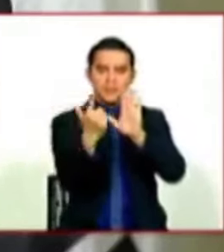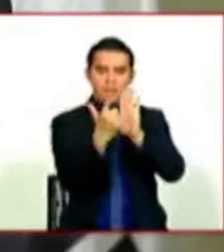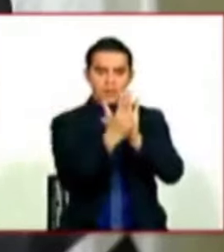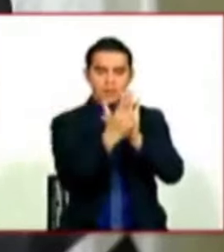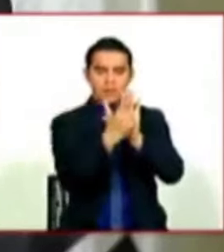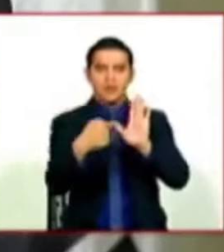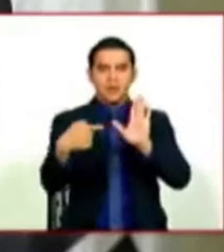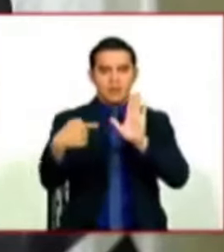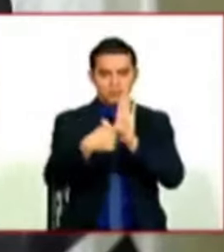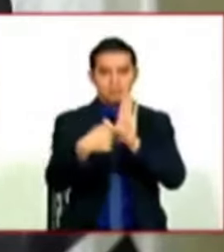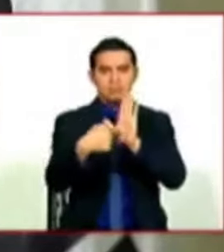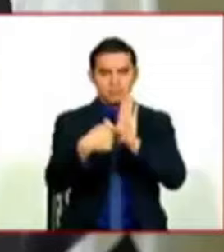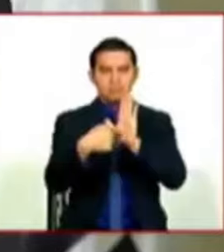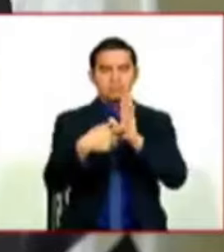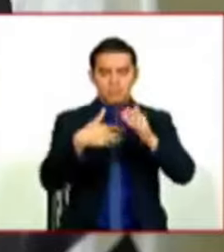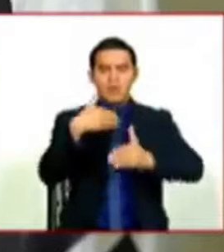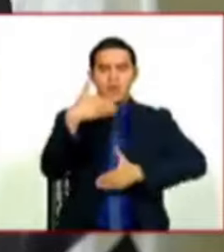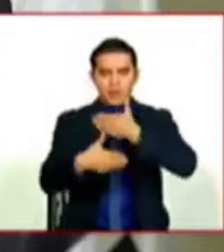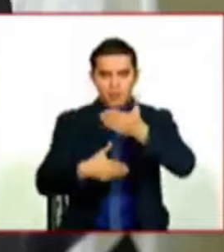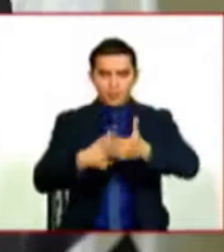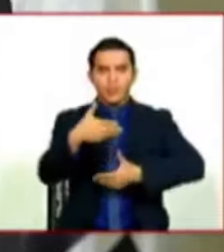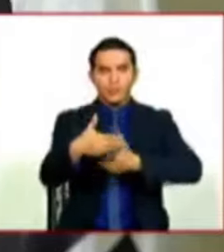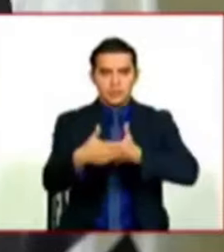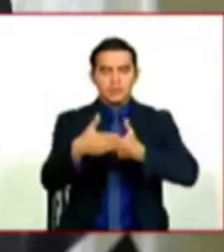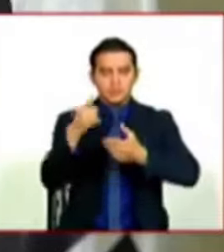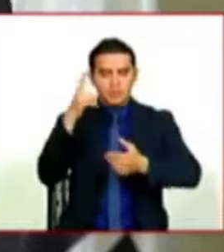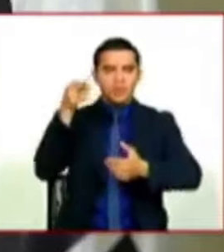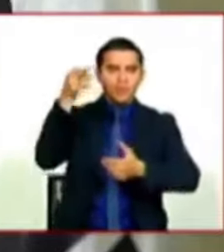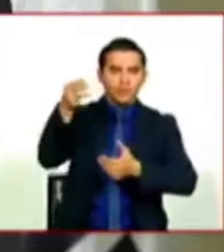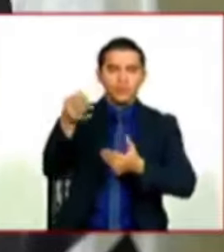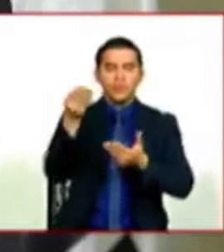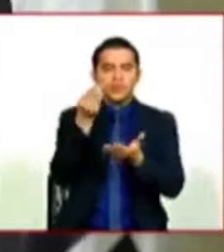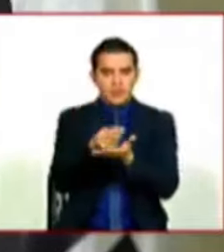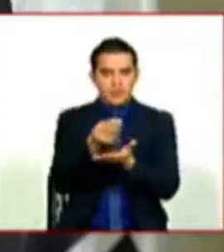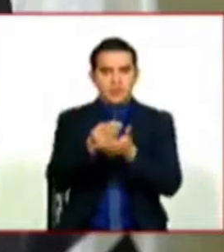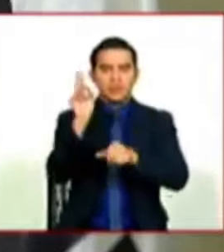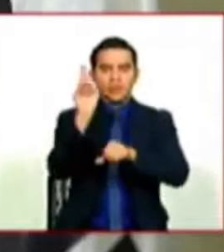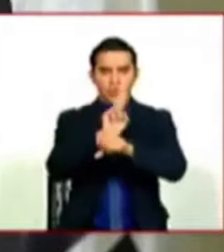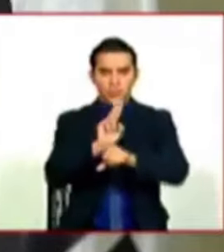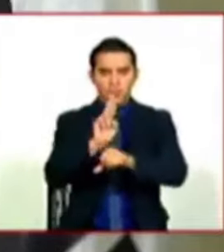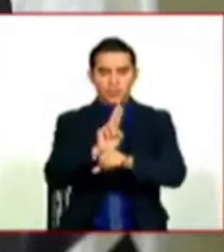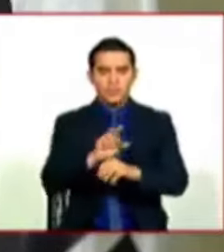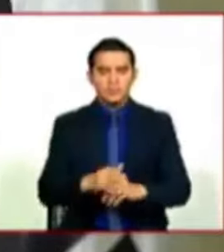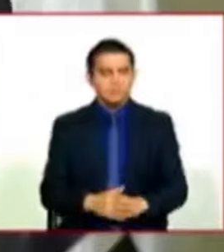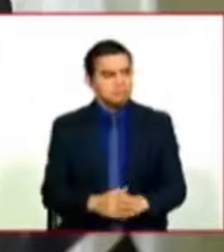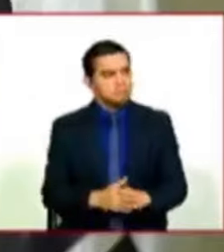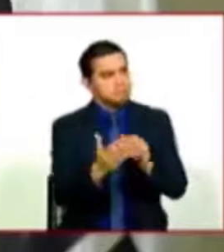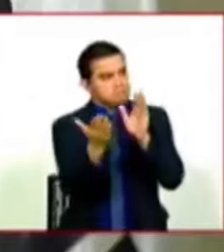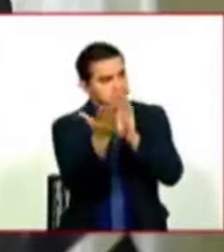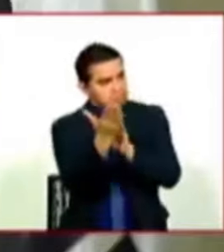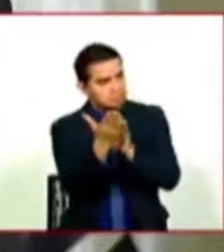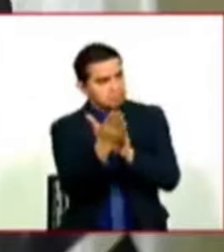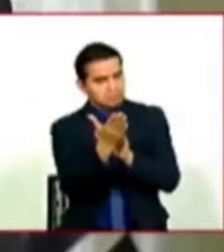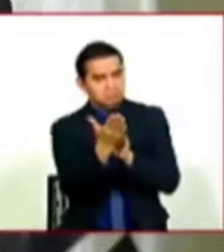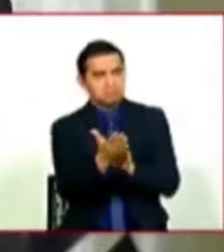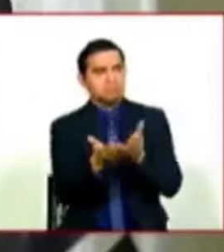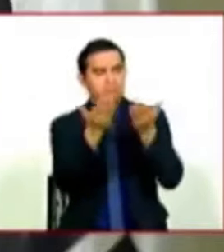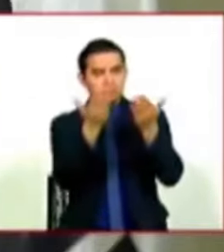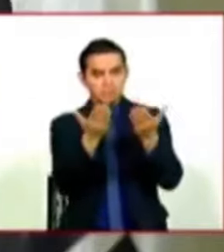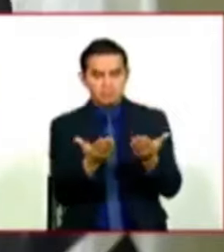del procedimiento expedito para ejecutarlo. Saludamos que las fuerzas